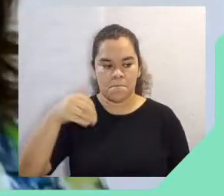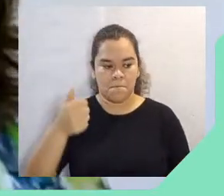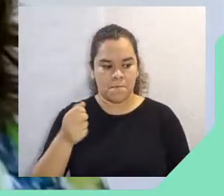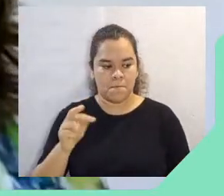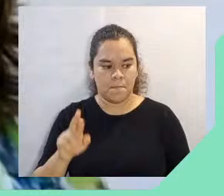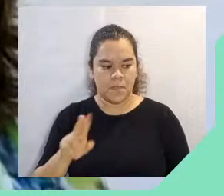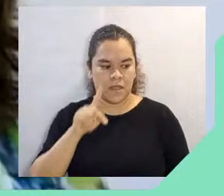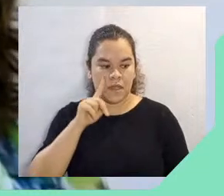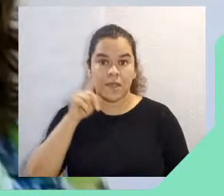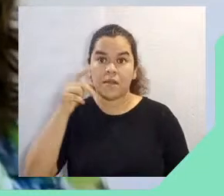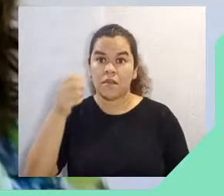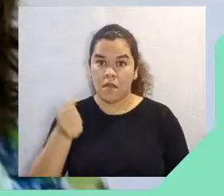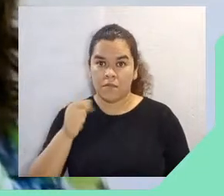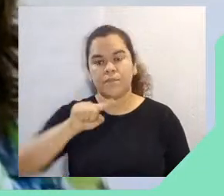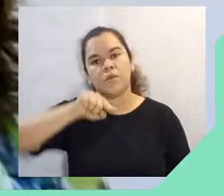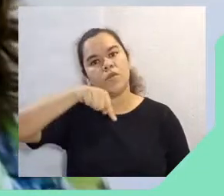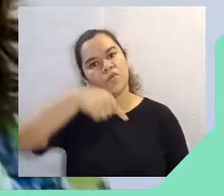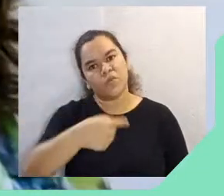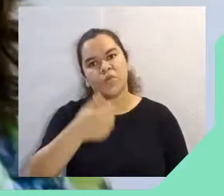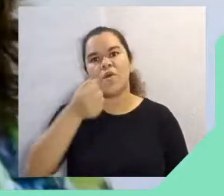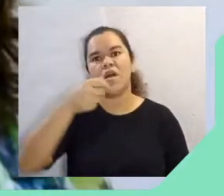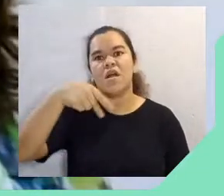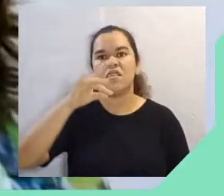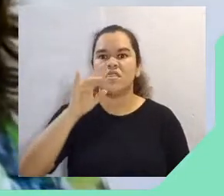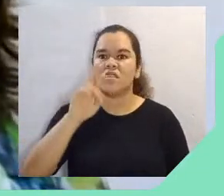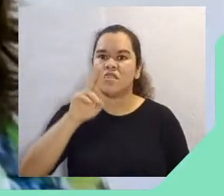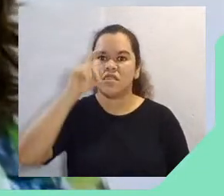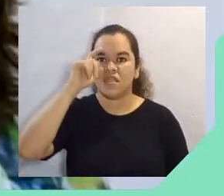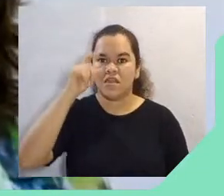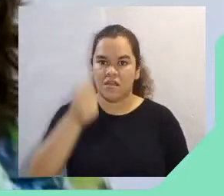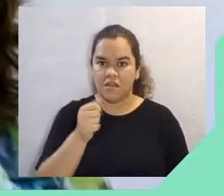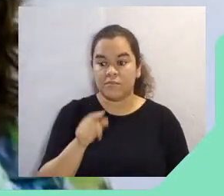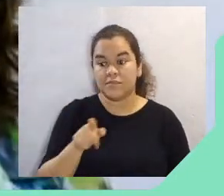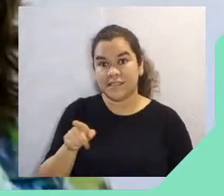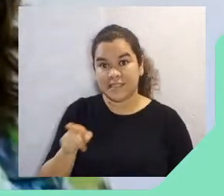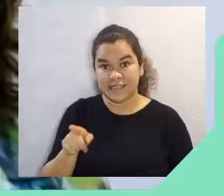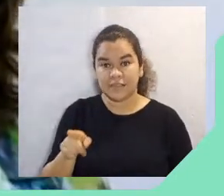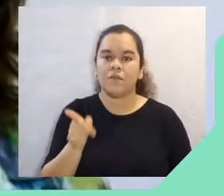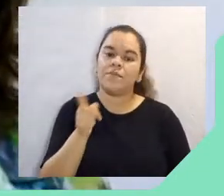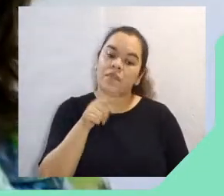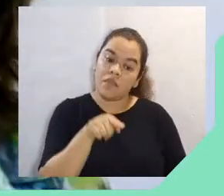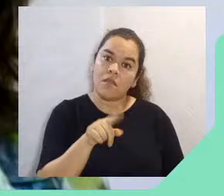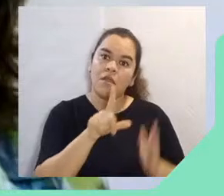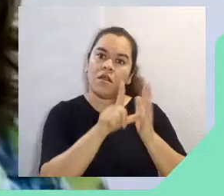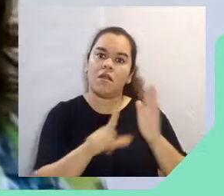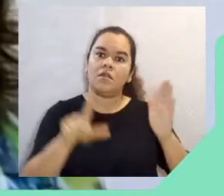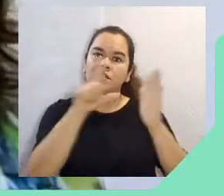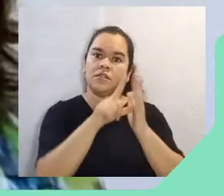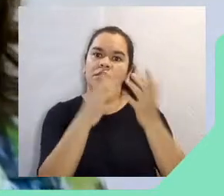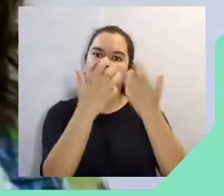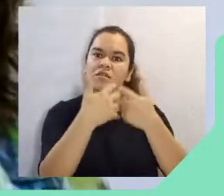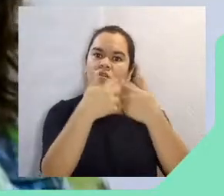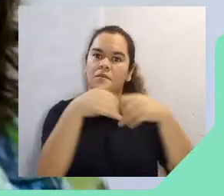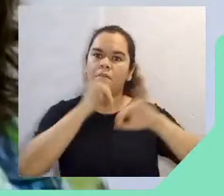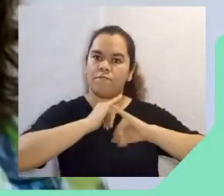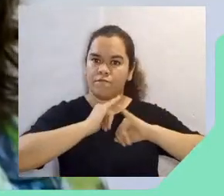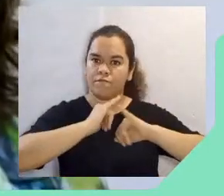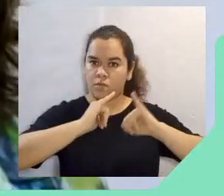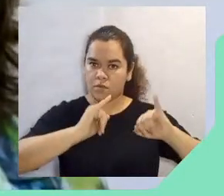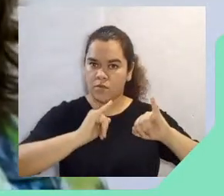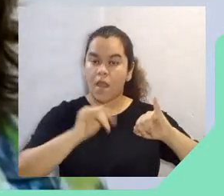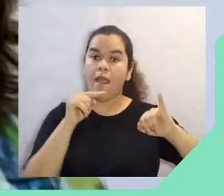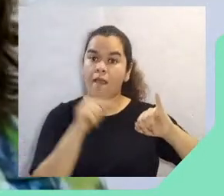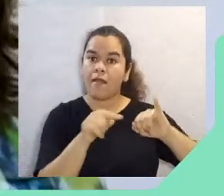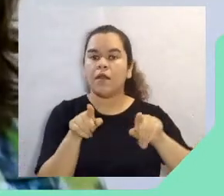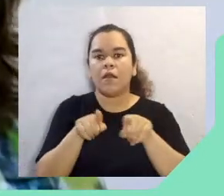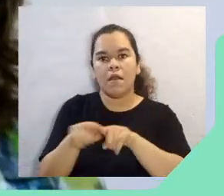y Andrea Olivera Maidana. María Inés es licenciada en Sistemas de Información, es directora de la carrera